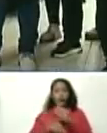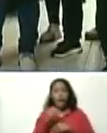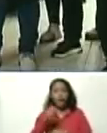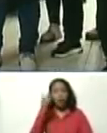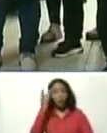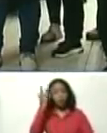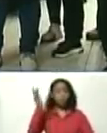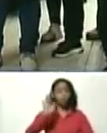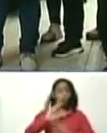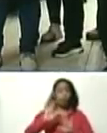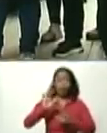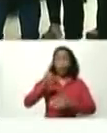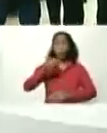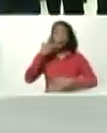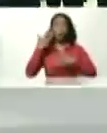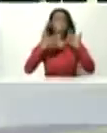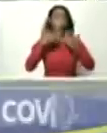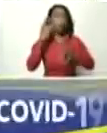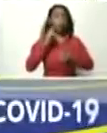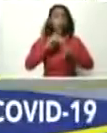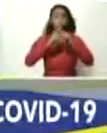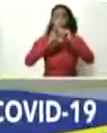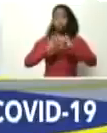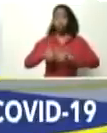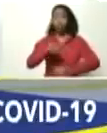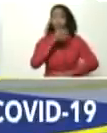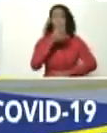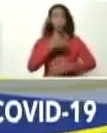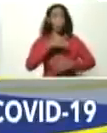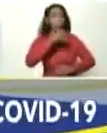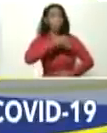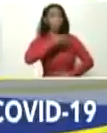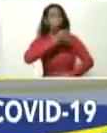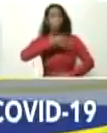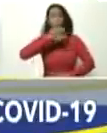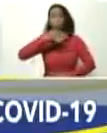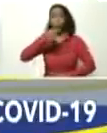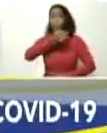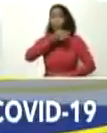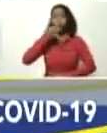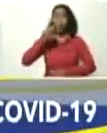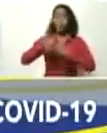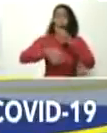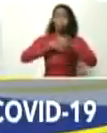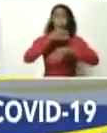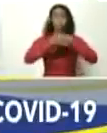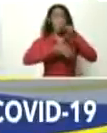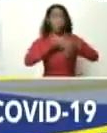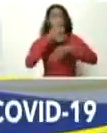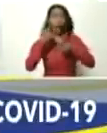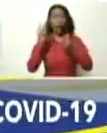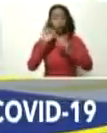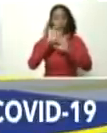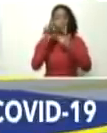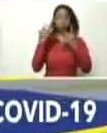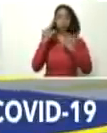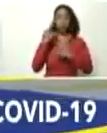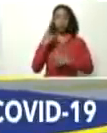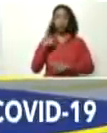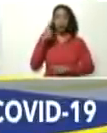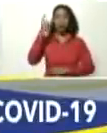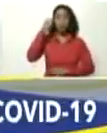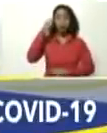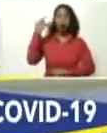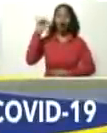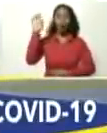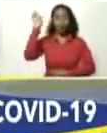sabe toda. Y entonces calculan todos y hablan perfecto, y hablan tan perfecto la burocracia fatal que convence. Uno dice, no, este tipo tiene